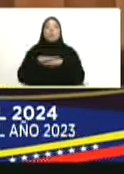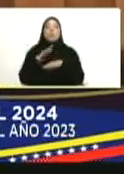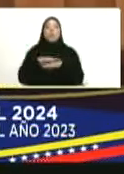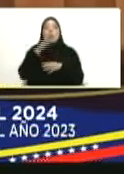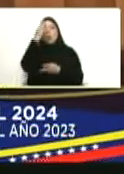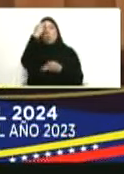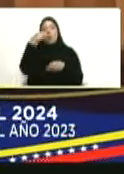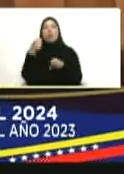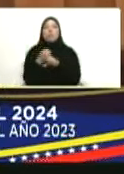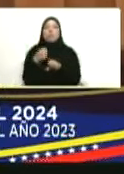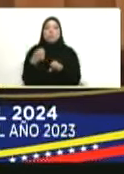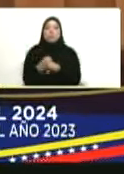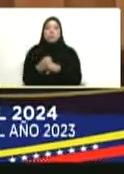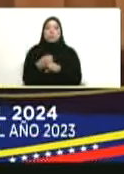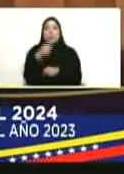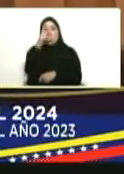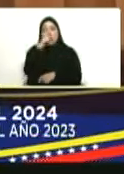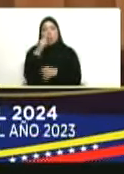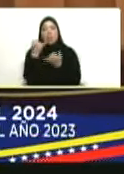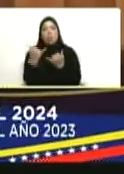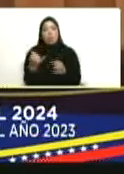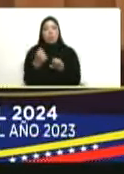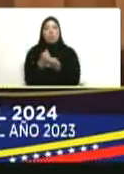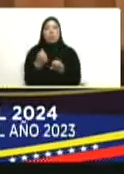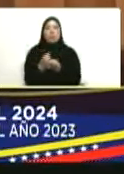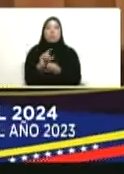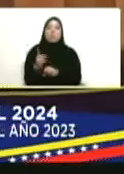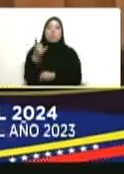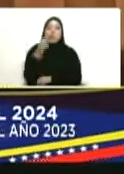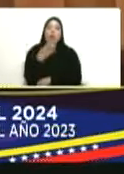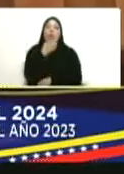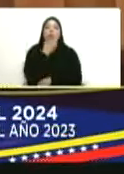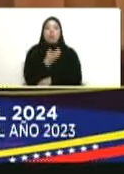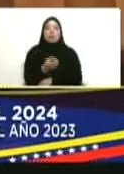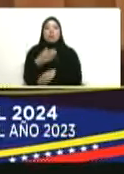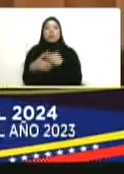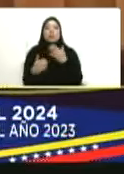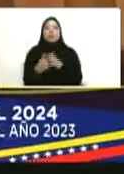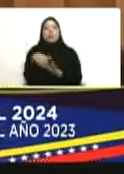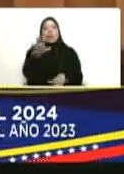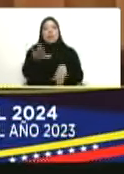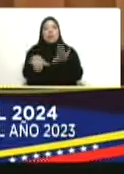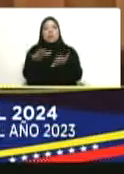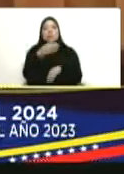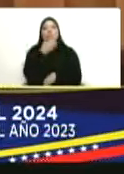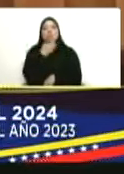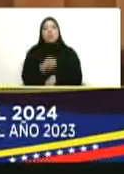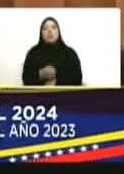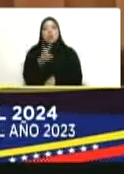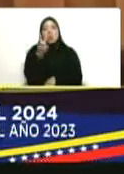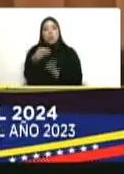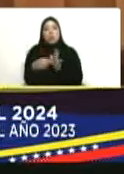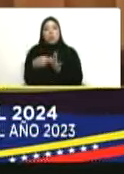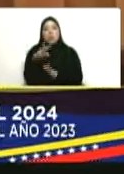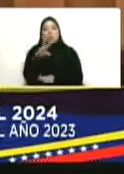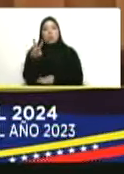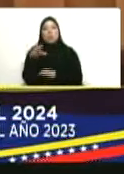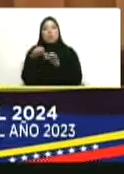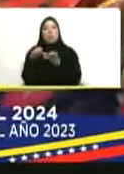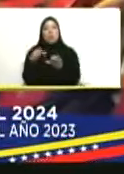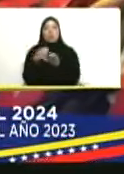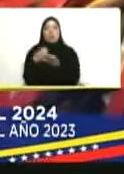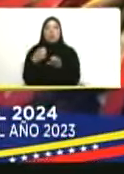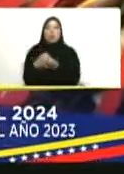amparo cautelar en el lapso establecido desde el 1 de diciembre hasta el 15 de diciembre del 2023 en días continuos